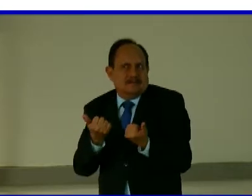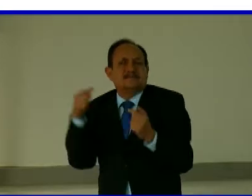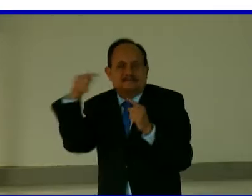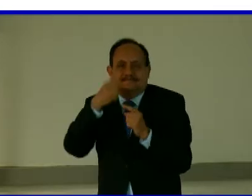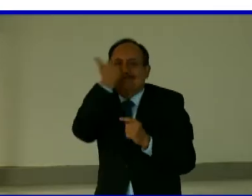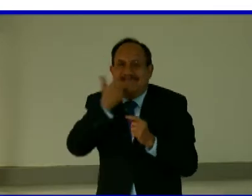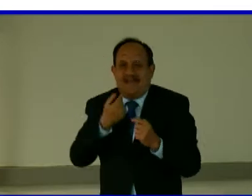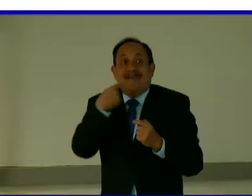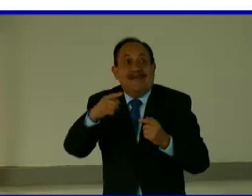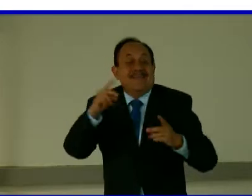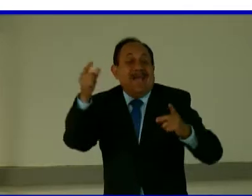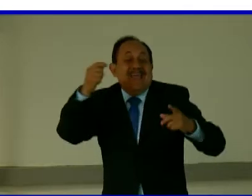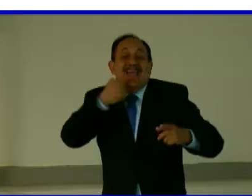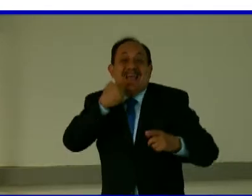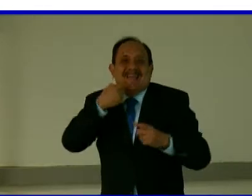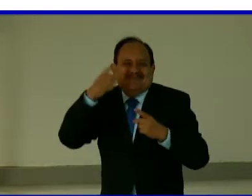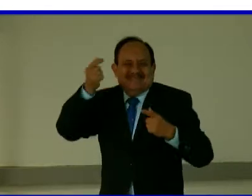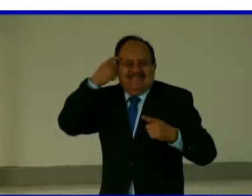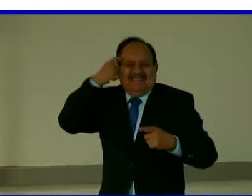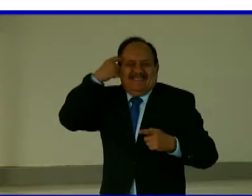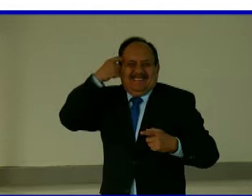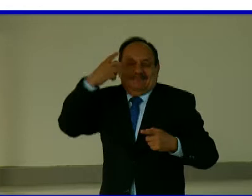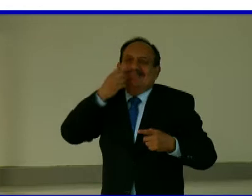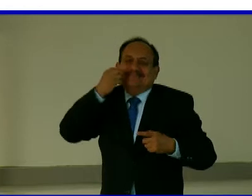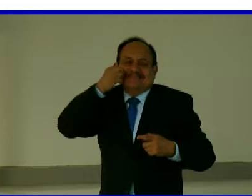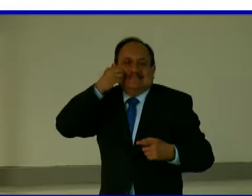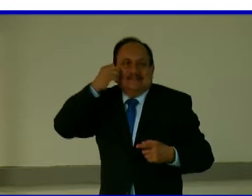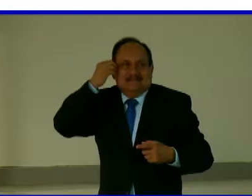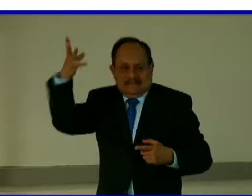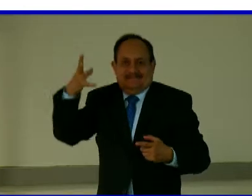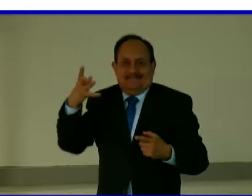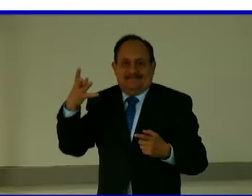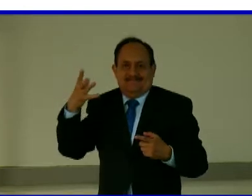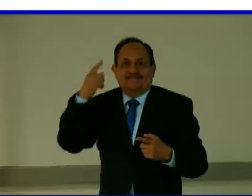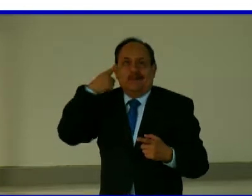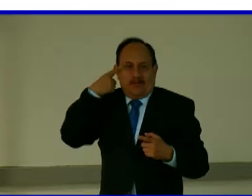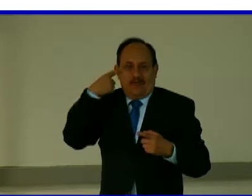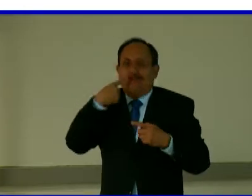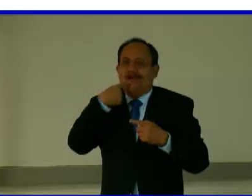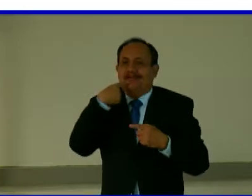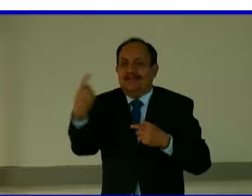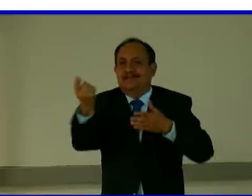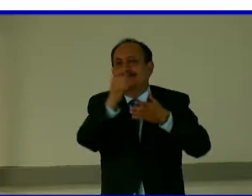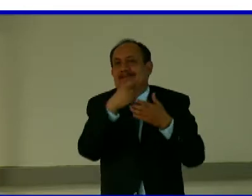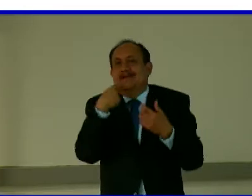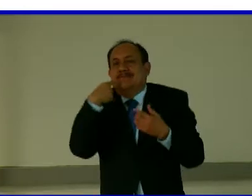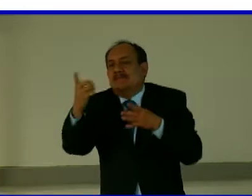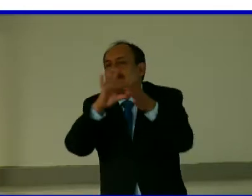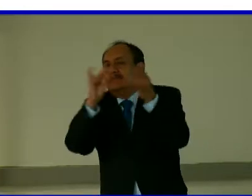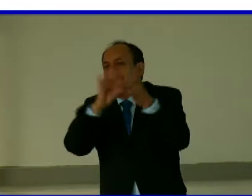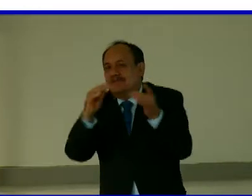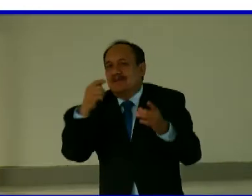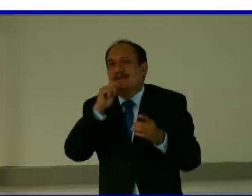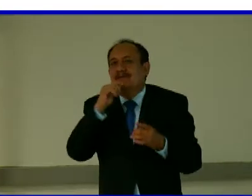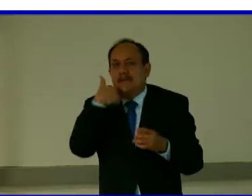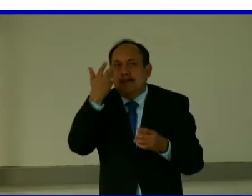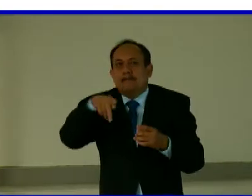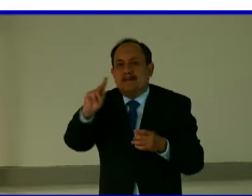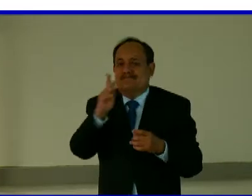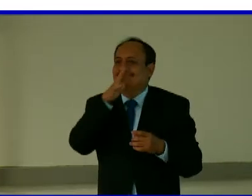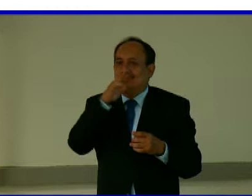te dicen, ay, lo tengo en la punta de la lengua, o que describen lo que quieren decir, pero no